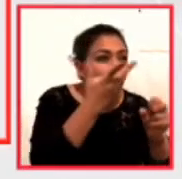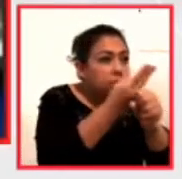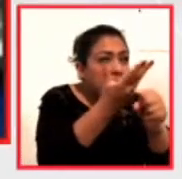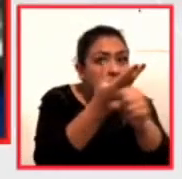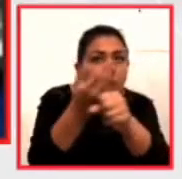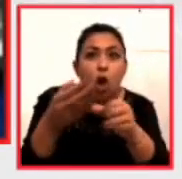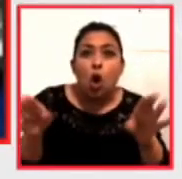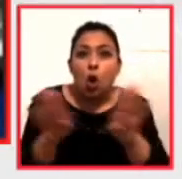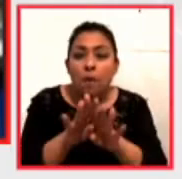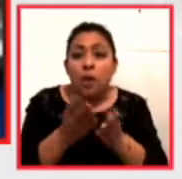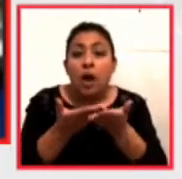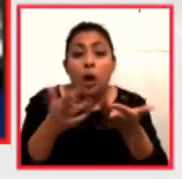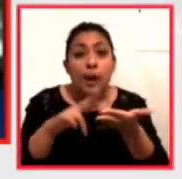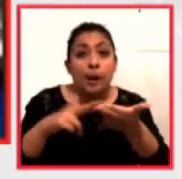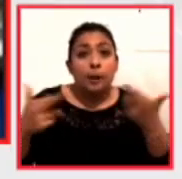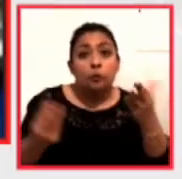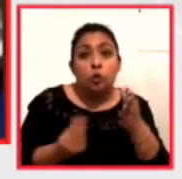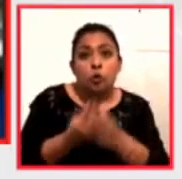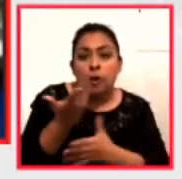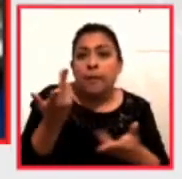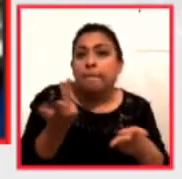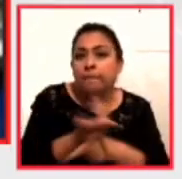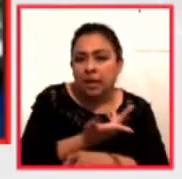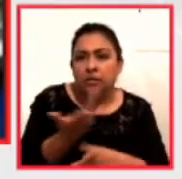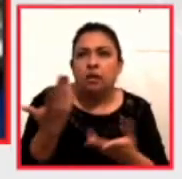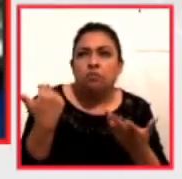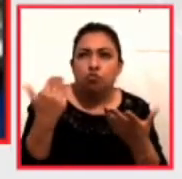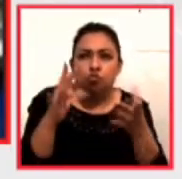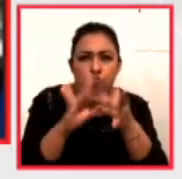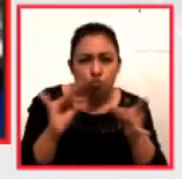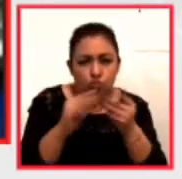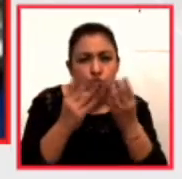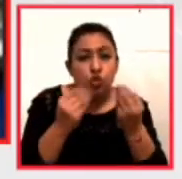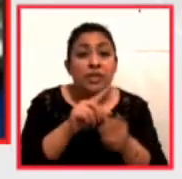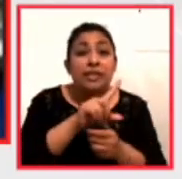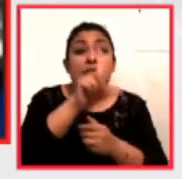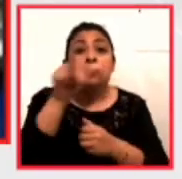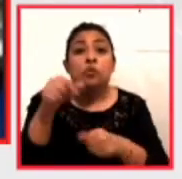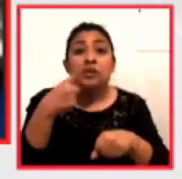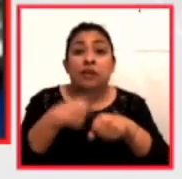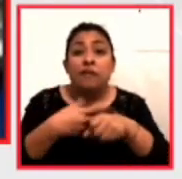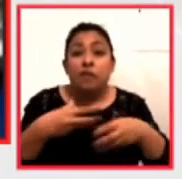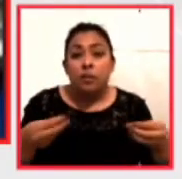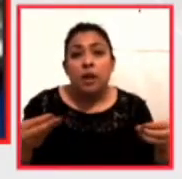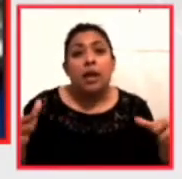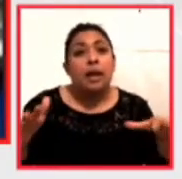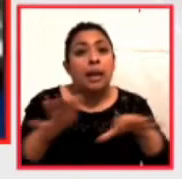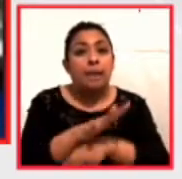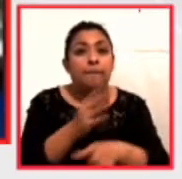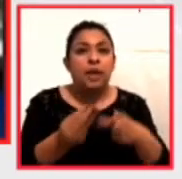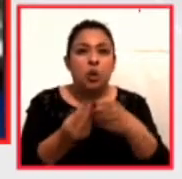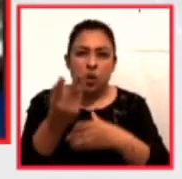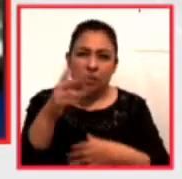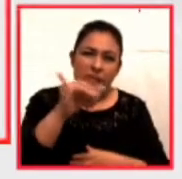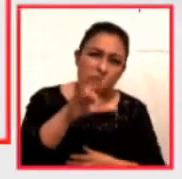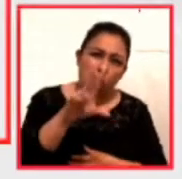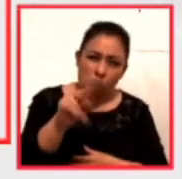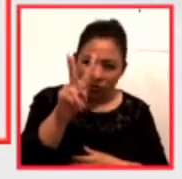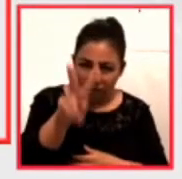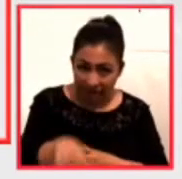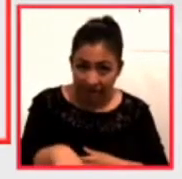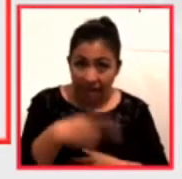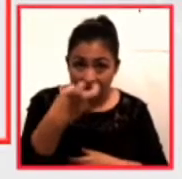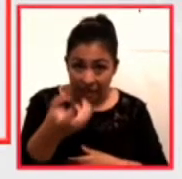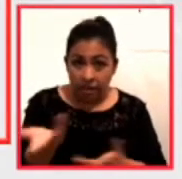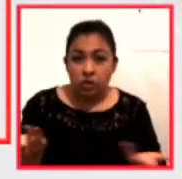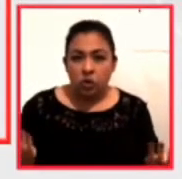va a ser esta nueva relación. Se ha hablado mucho, Ileana, después de la pandemia, de un nuevo orden. ¿Qué tan cierto, qué tan cercano está esto a una